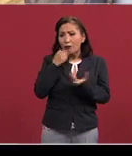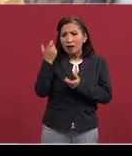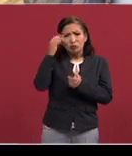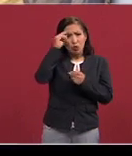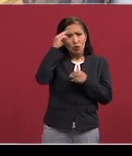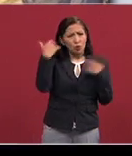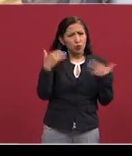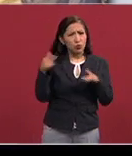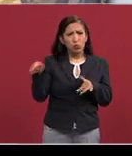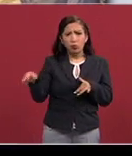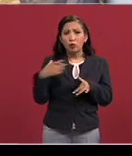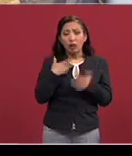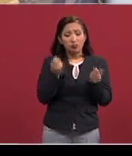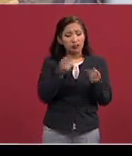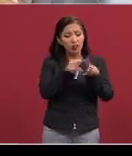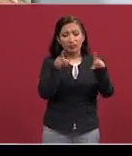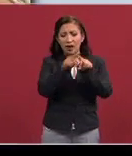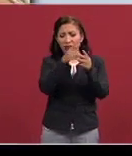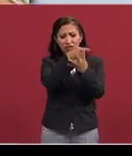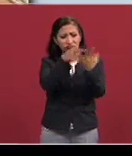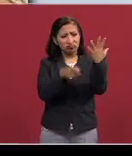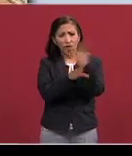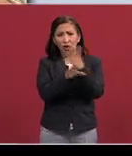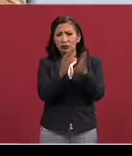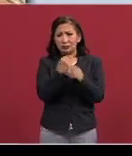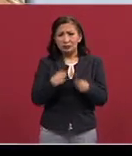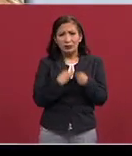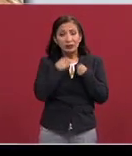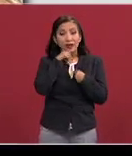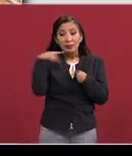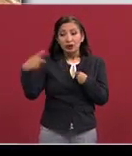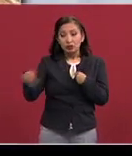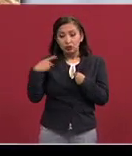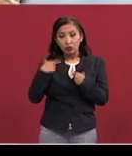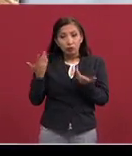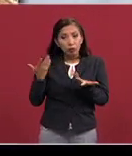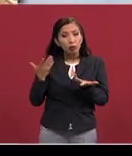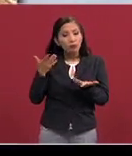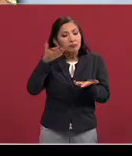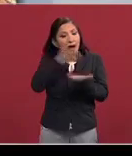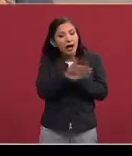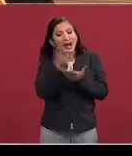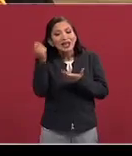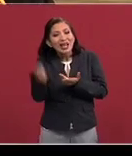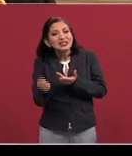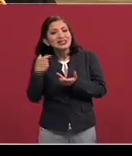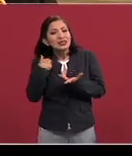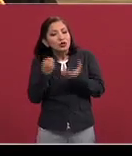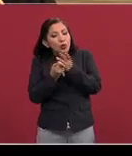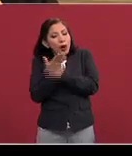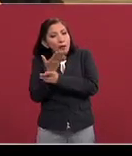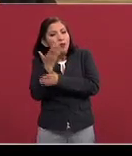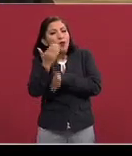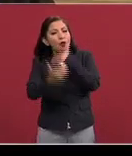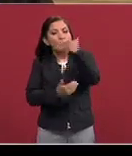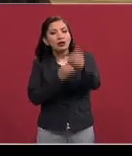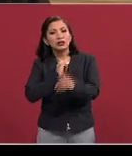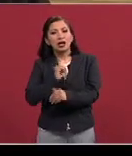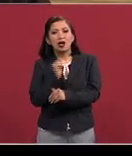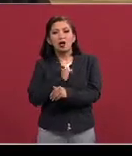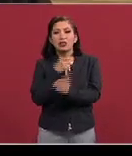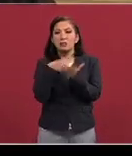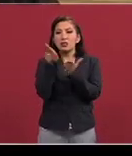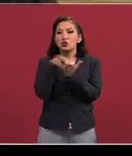genial que abarca muchos aspectos de la vida y que pone su impronta para eso que va a ser la génesis, digamos, del siglo de oro